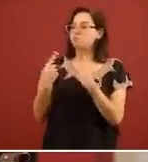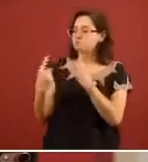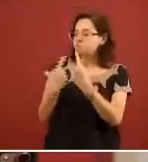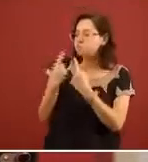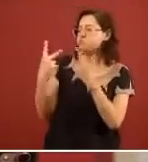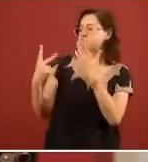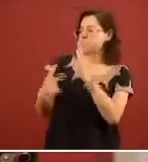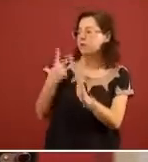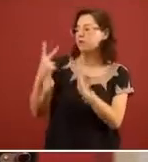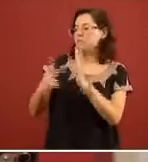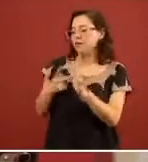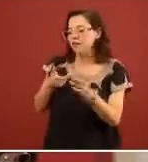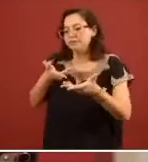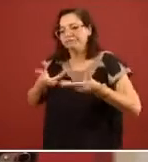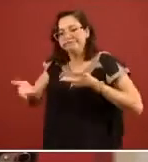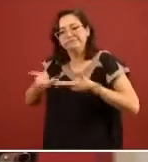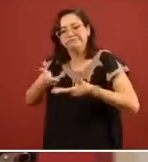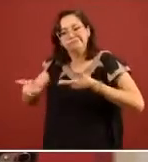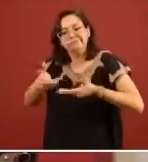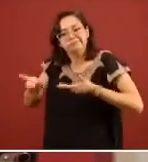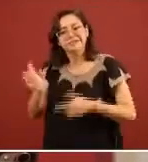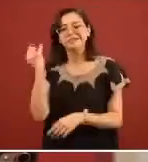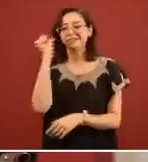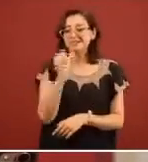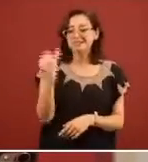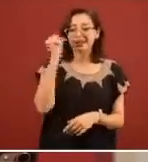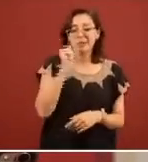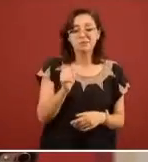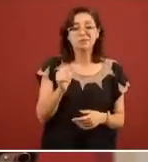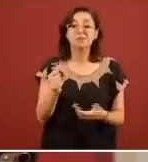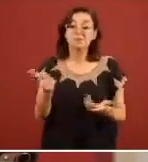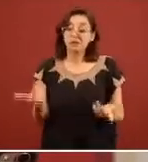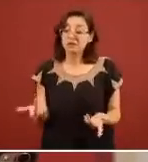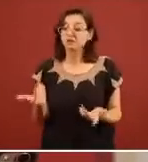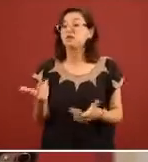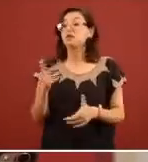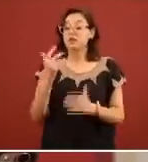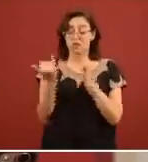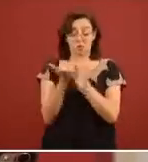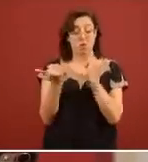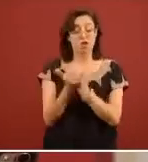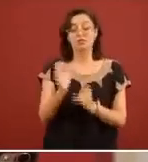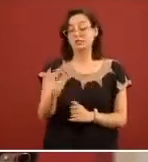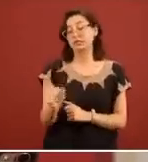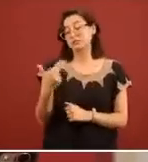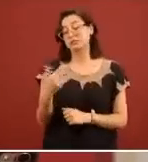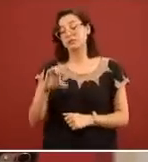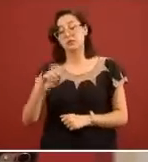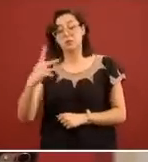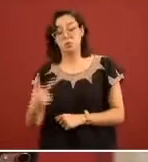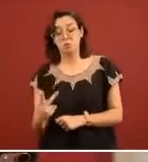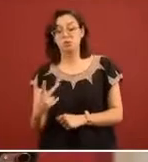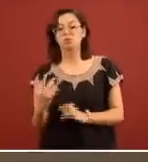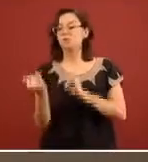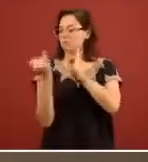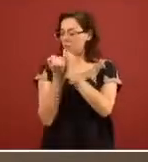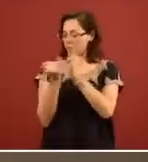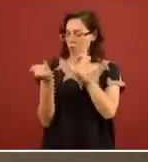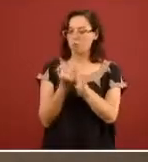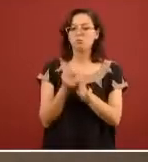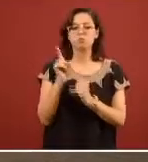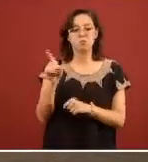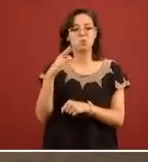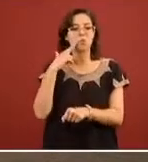distintas rondas de conversación, tratando en todo momento de balancear. La Secretaría de Hacienda y Crédito Público también, por cierto, que